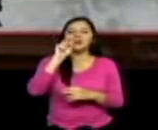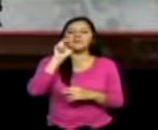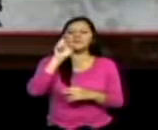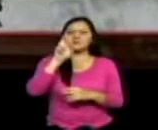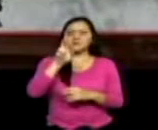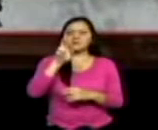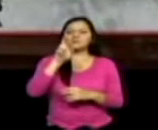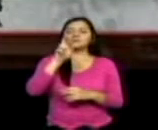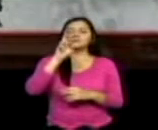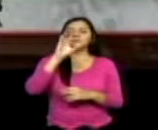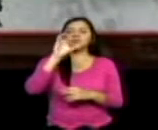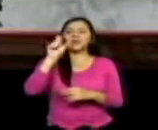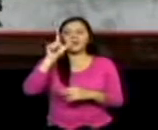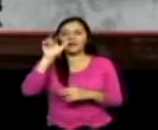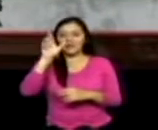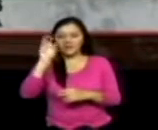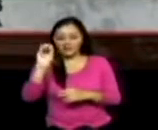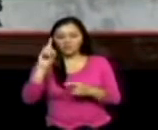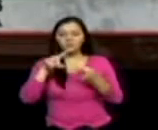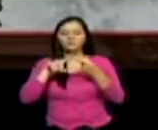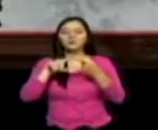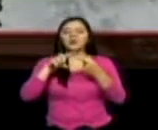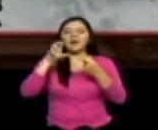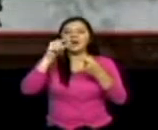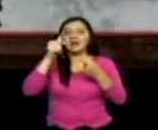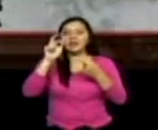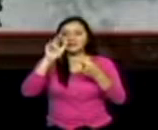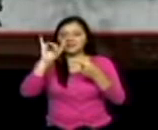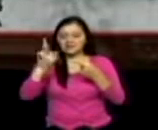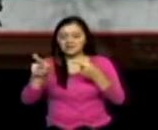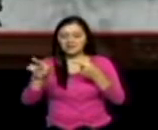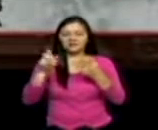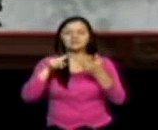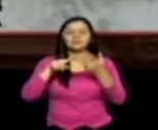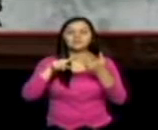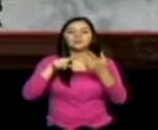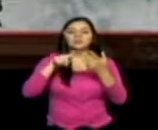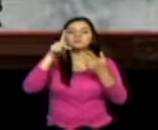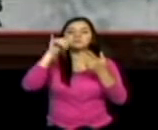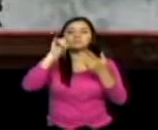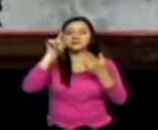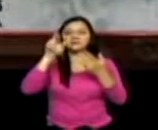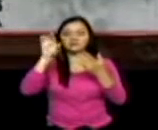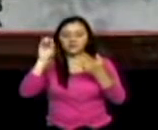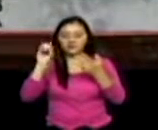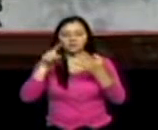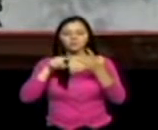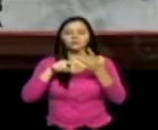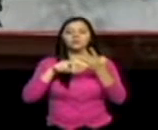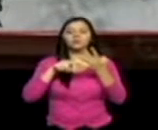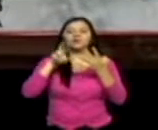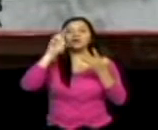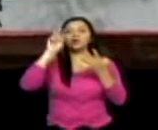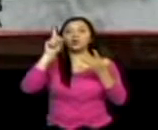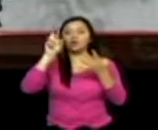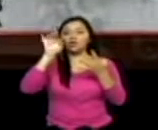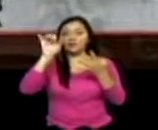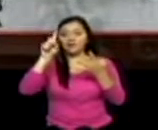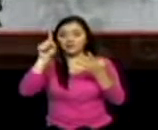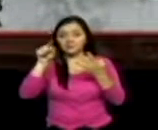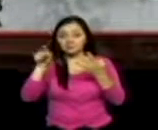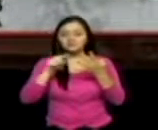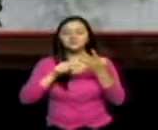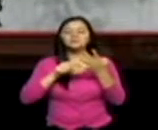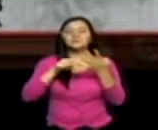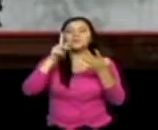Fray Jerónimo Cabero, José Mariano Aguirre, Javier de Luna Pizarro, Toribio Rodríguez, Juan de Echeverría,